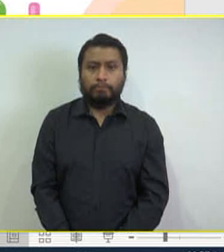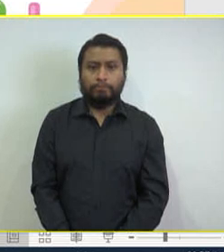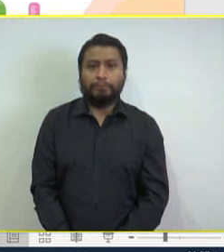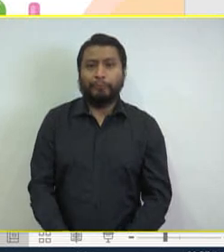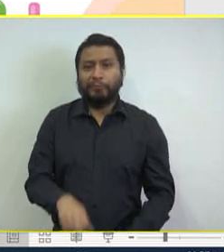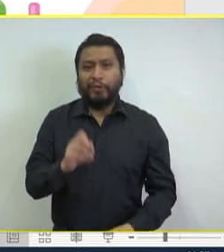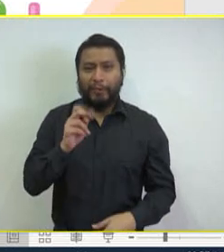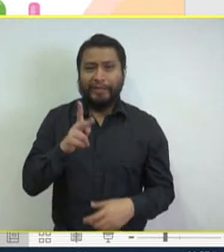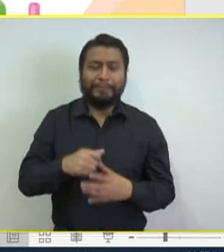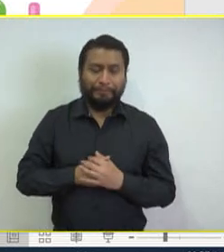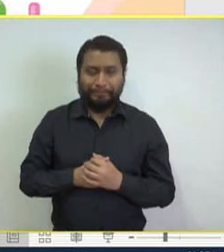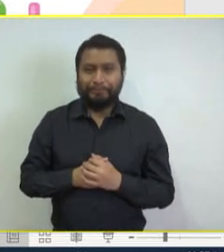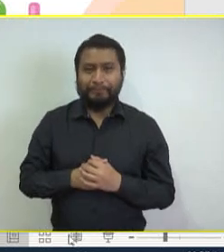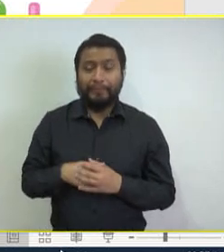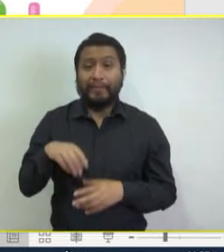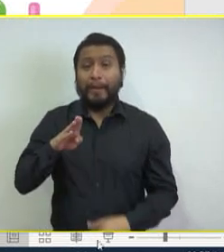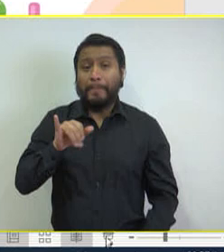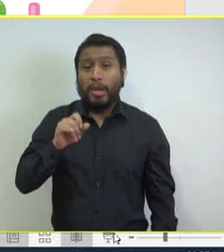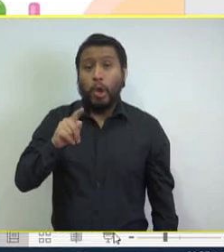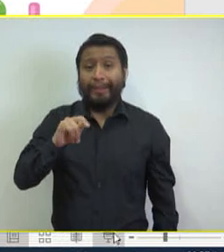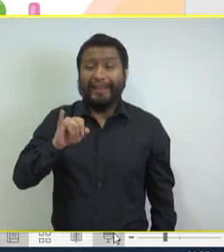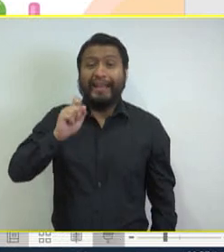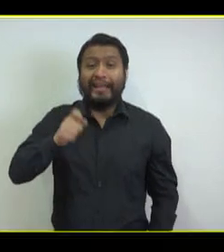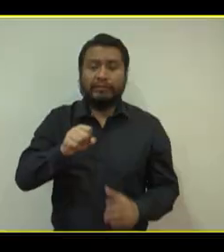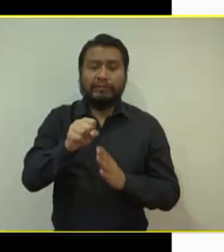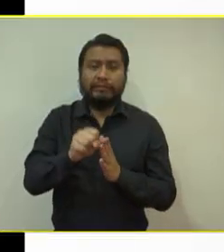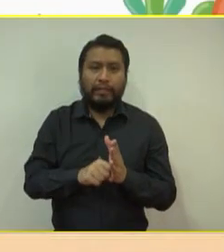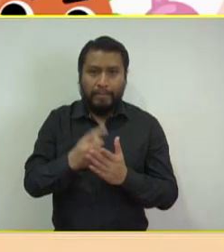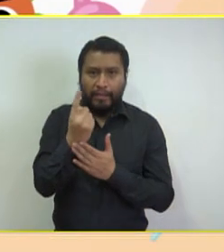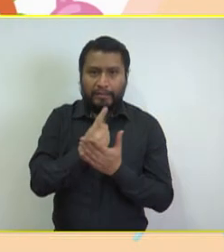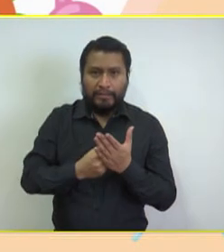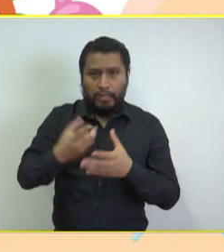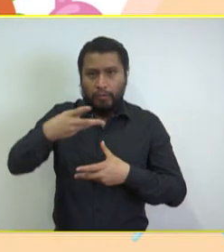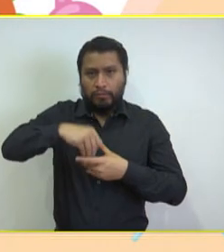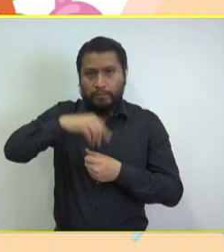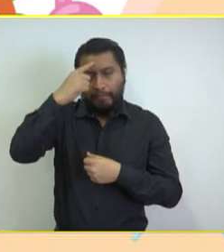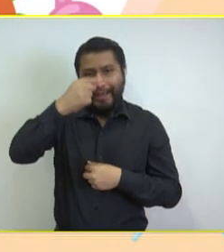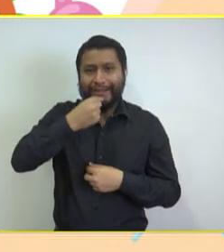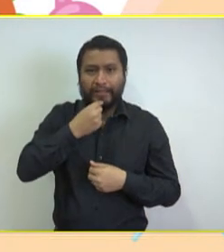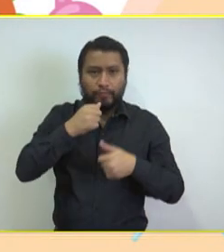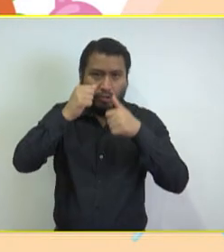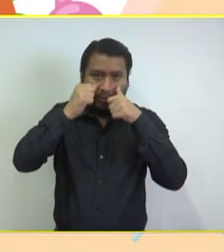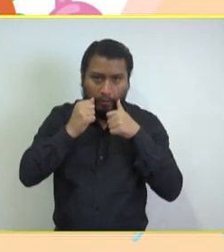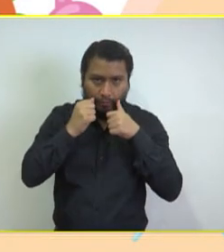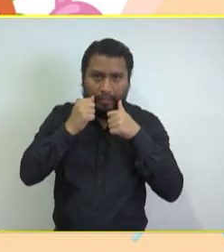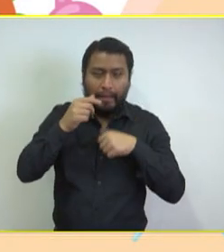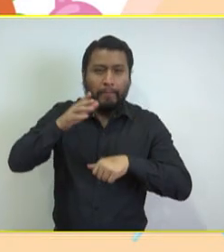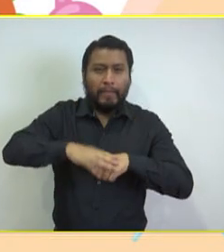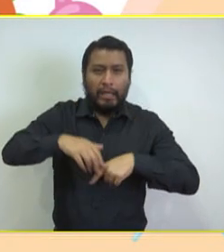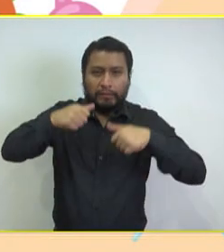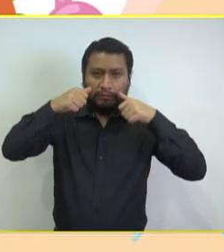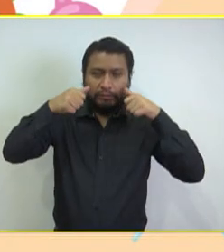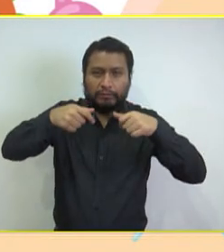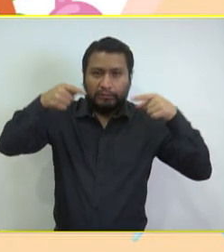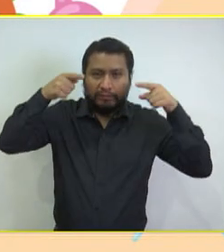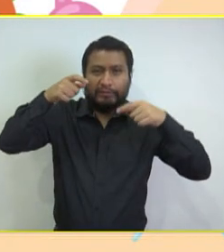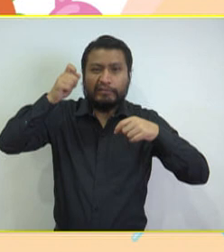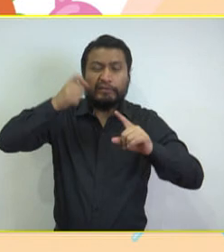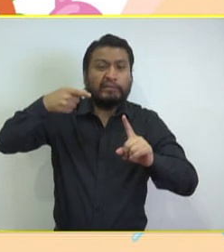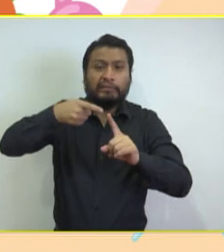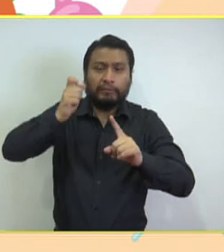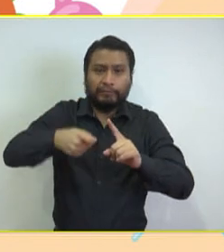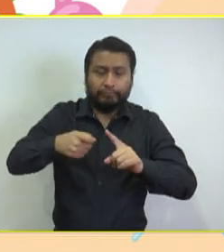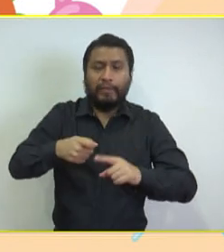Ok. BIOTI es un sistema de diseño inclusivo para niños ciegos enfocado a la enseñanza-aprendizaje de la